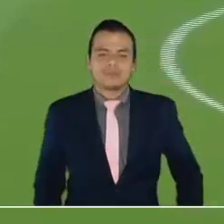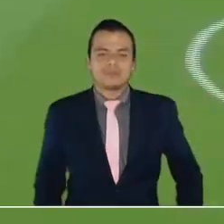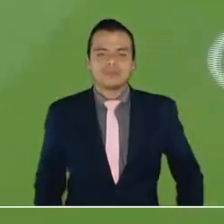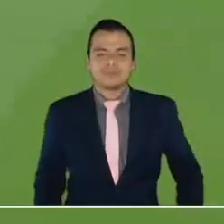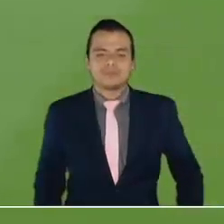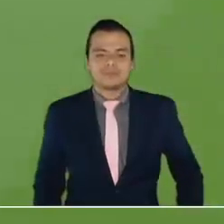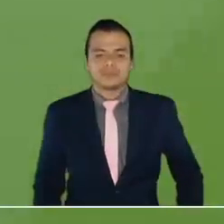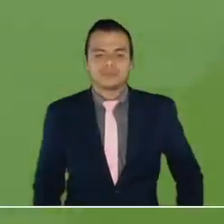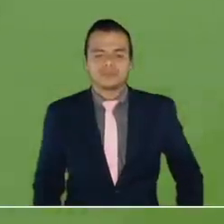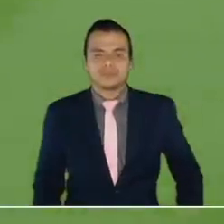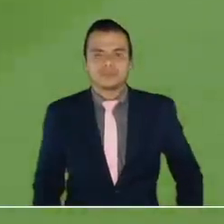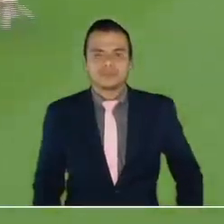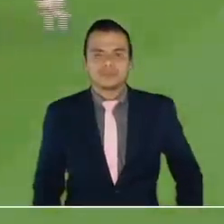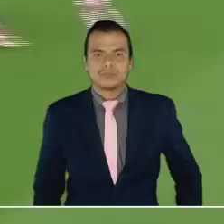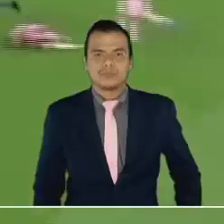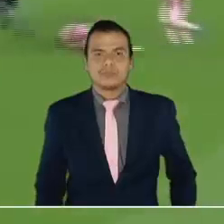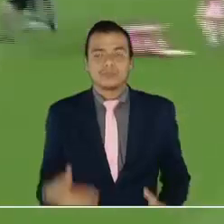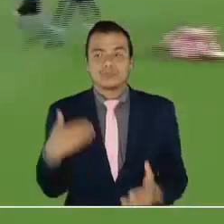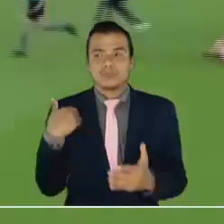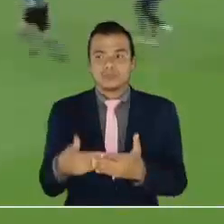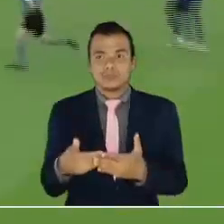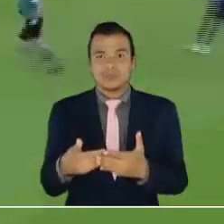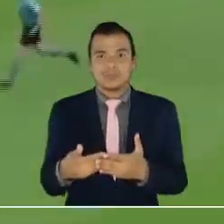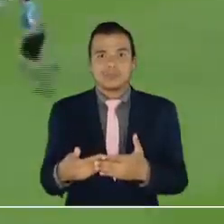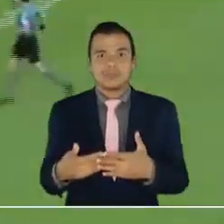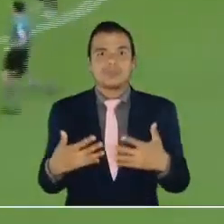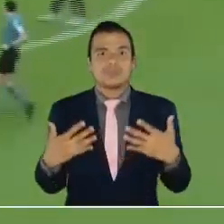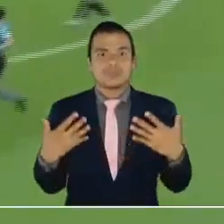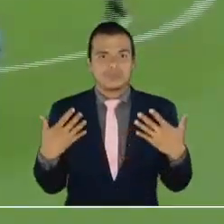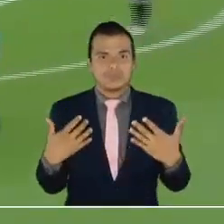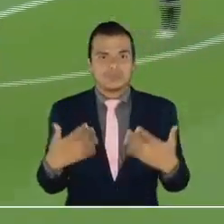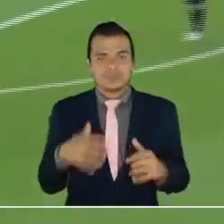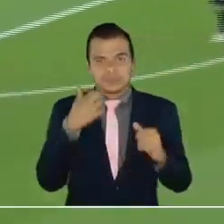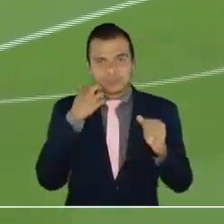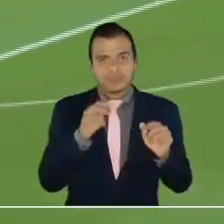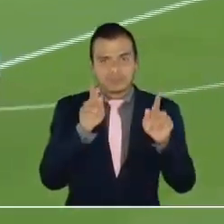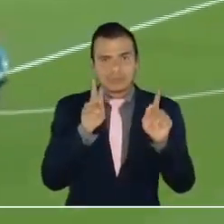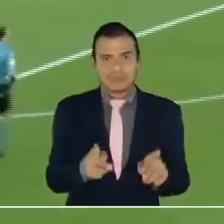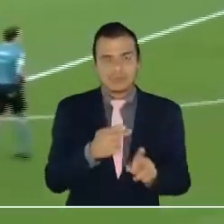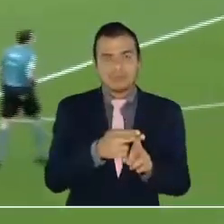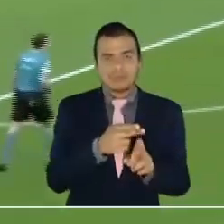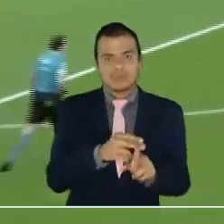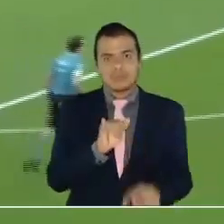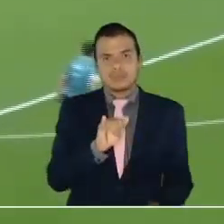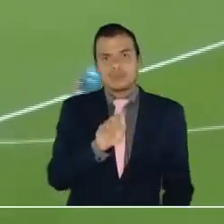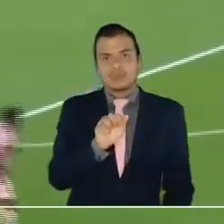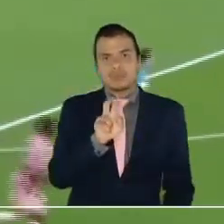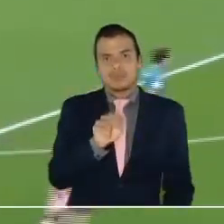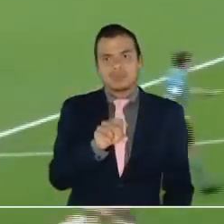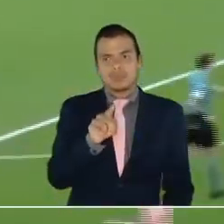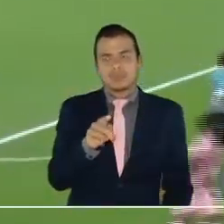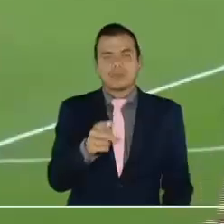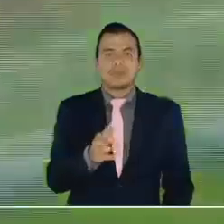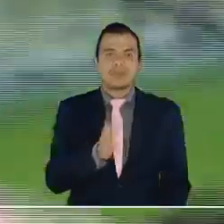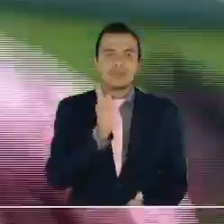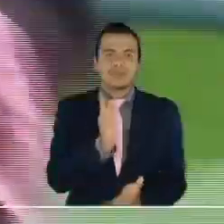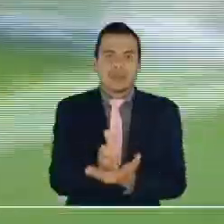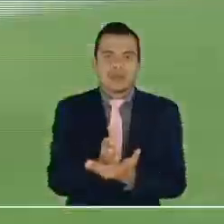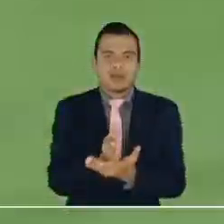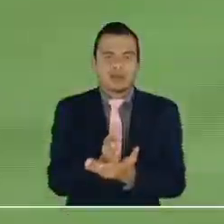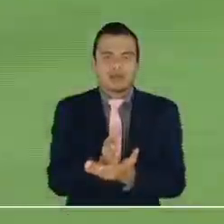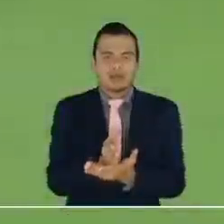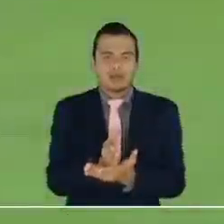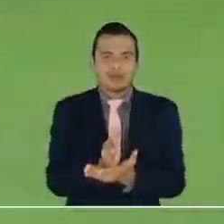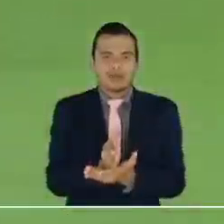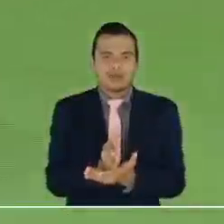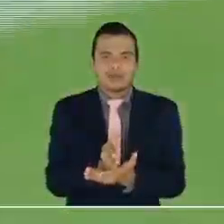En su cuenta de X, el Torino confirmó que el delantero Duván Zapata sufrió lesión del ligamento cruzado anterior, del menisco medial y lateral. Zapata